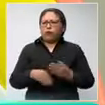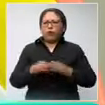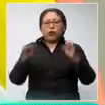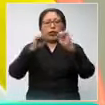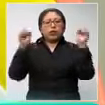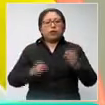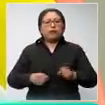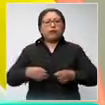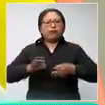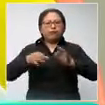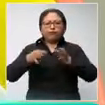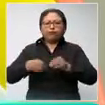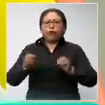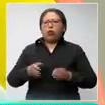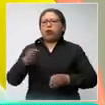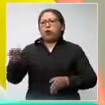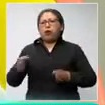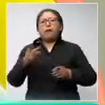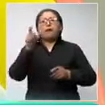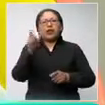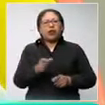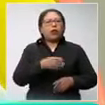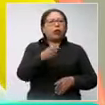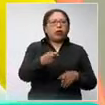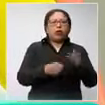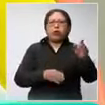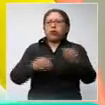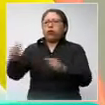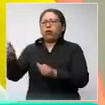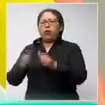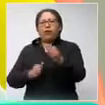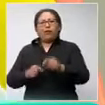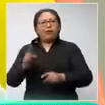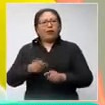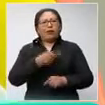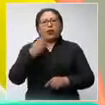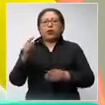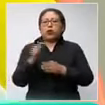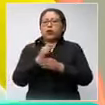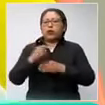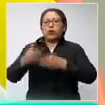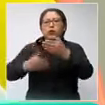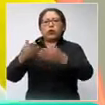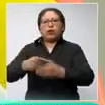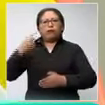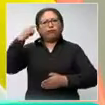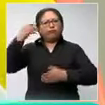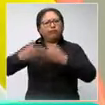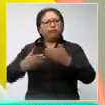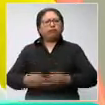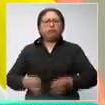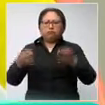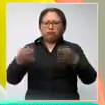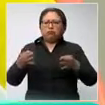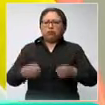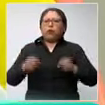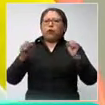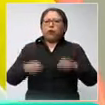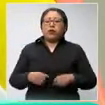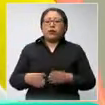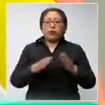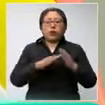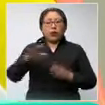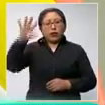sistemas. Se puede modernizar, tenemos la tecnología, podemos hacerlo y hemos emprendido ese camino. Ya en la ciudad de Tarija se ha presentado